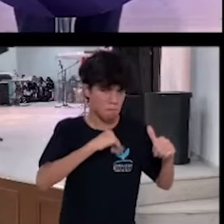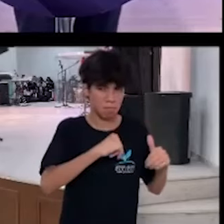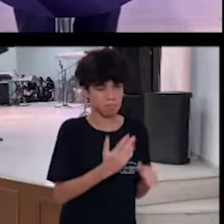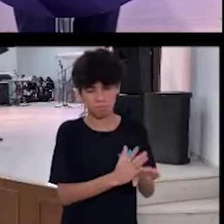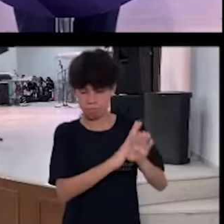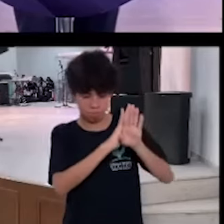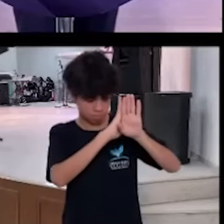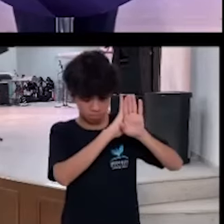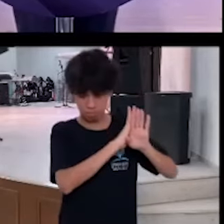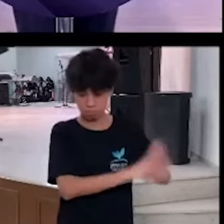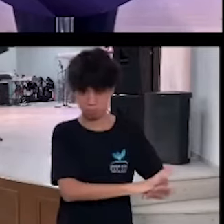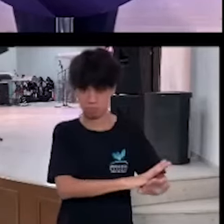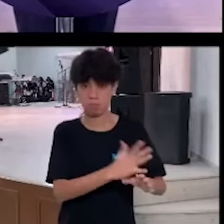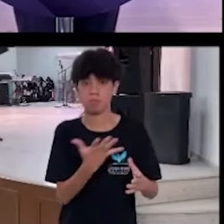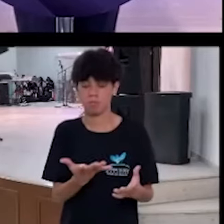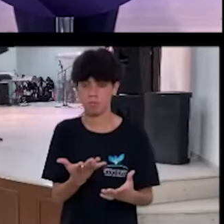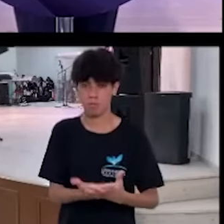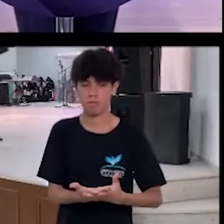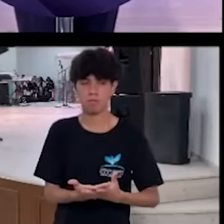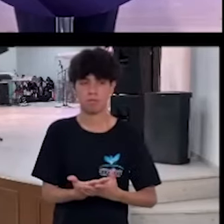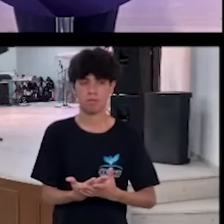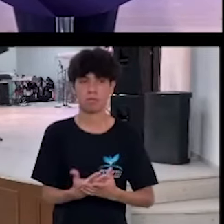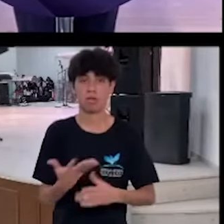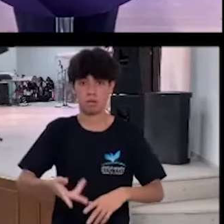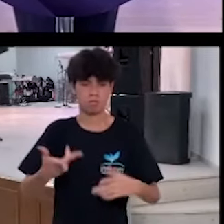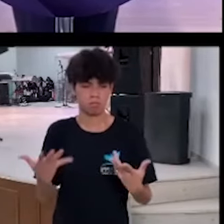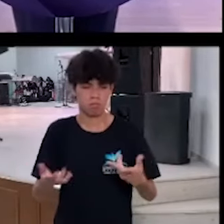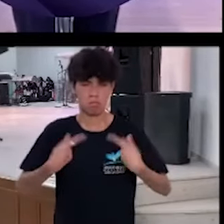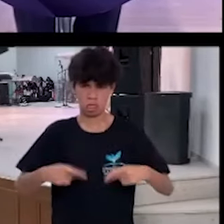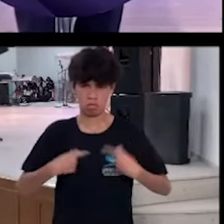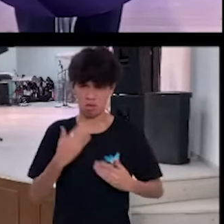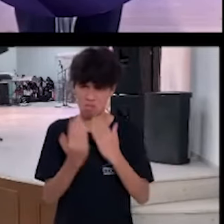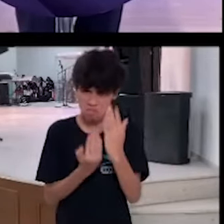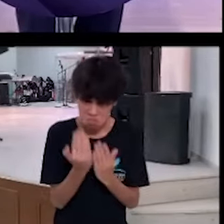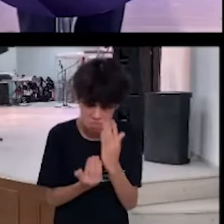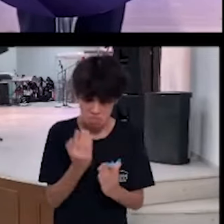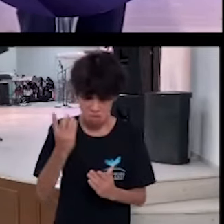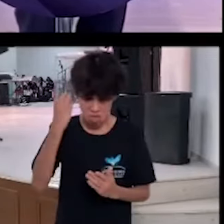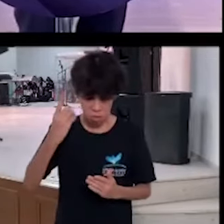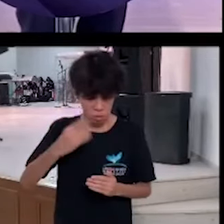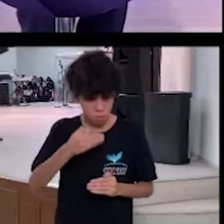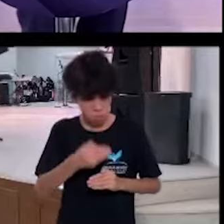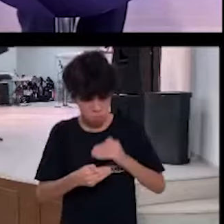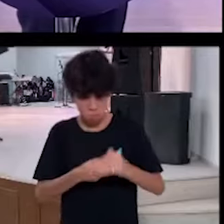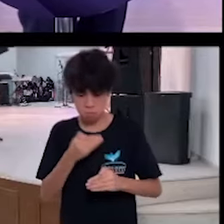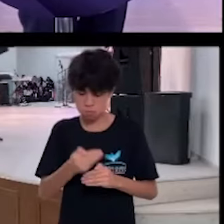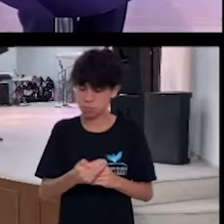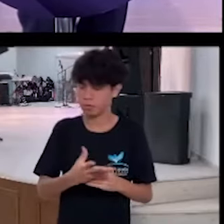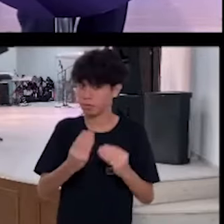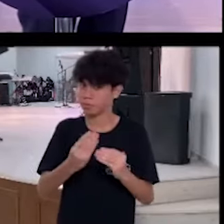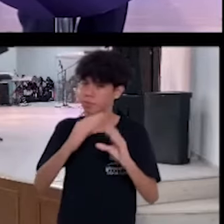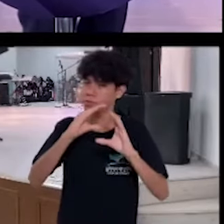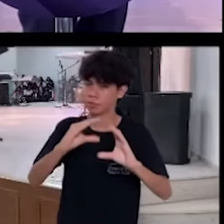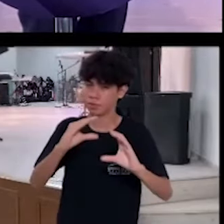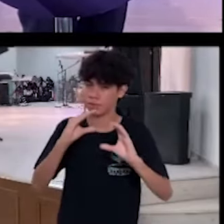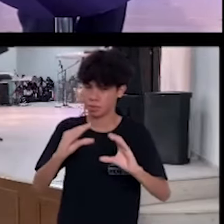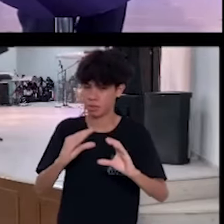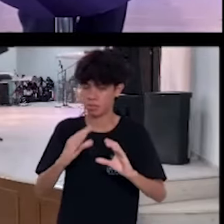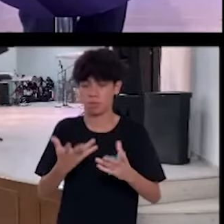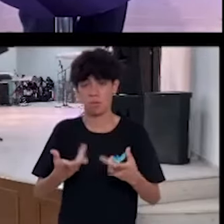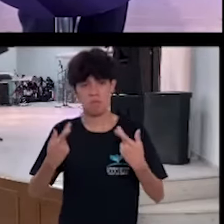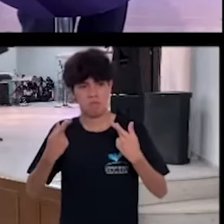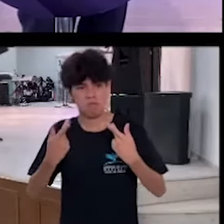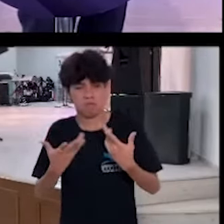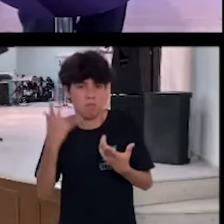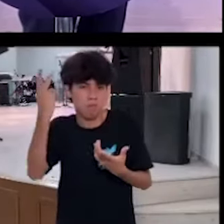o sea, el siervo de Dios debe ser muy cuidadoso en su caminar como persona, pero también como ciudadano, pero también